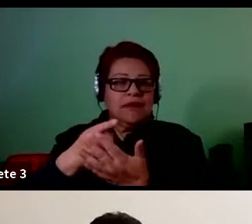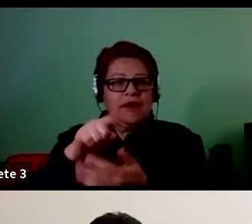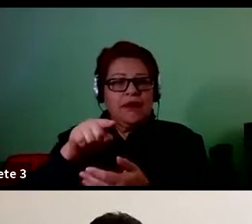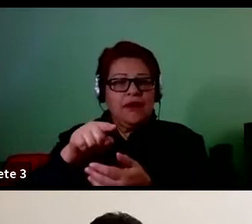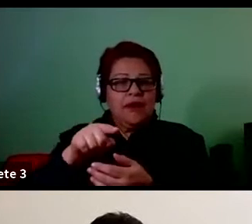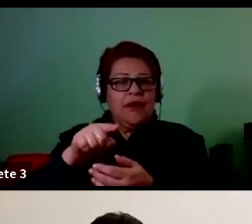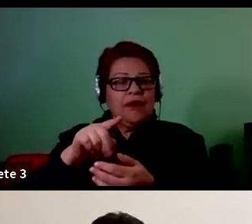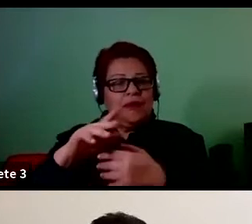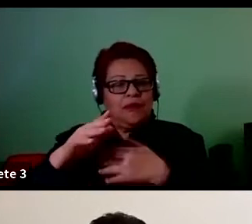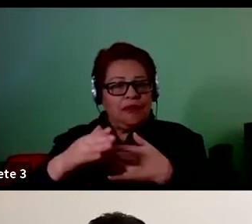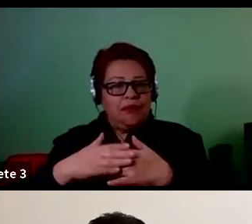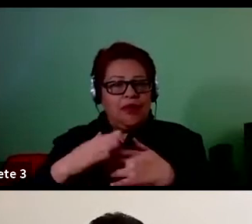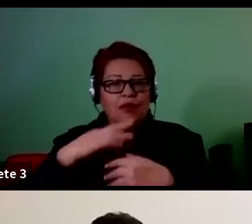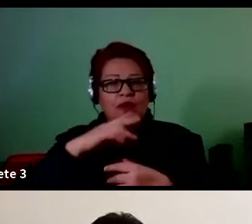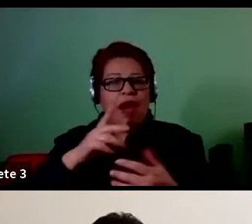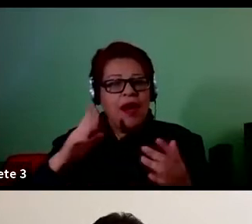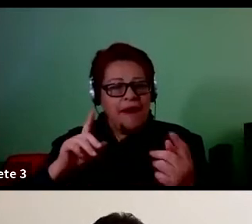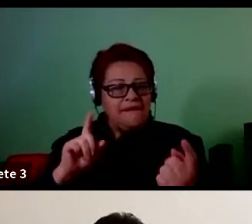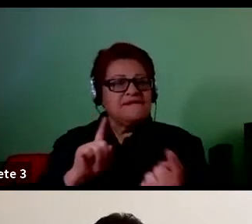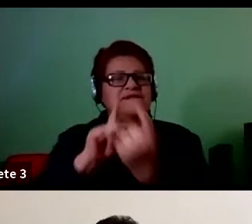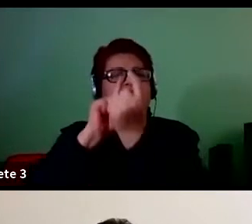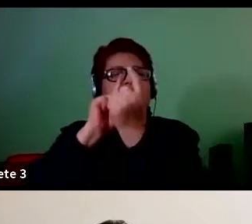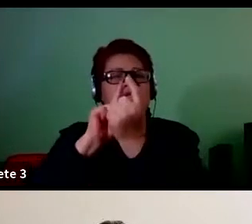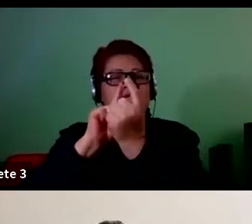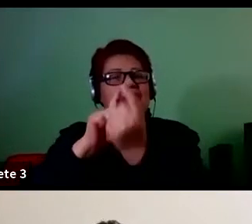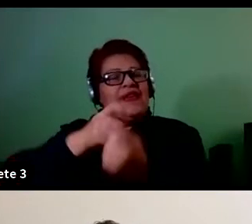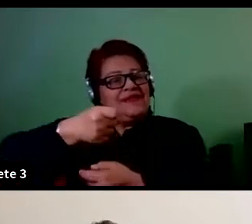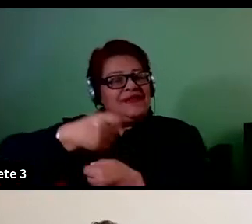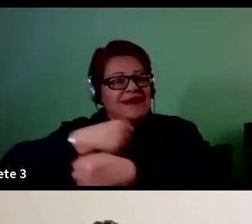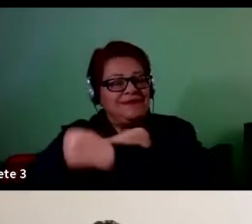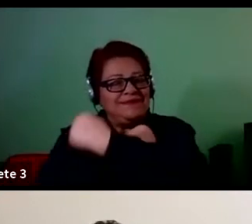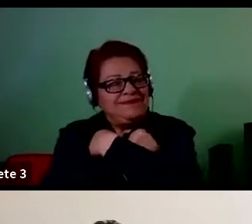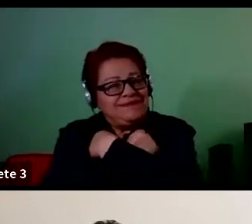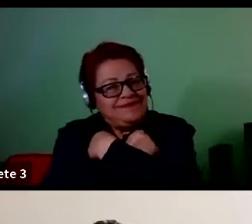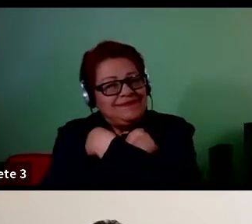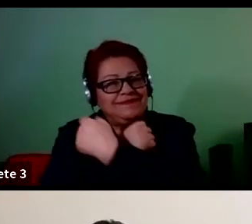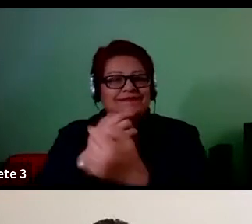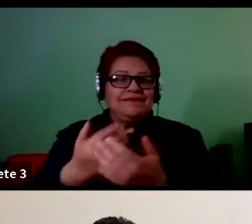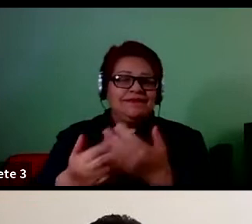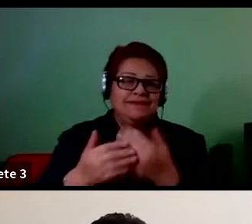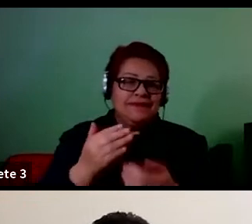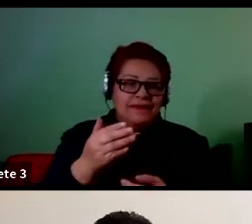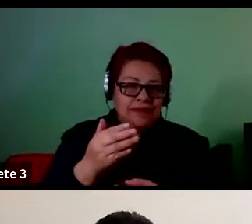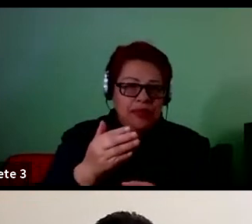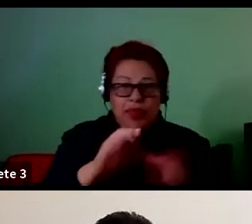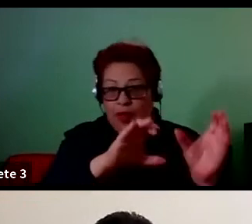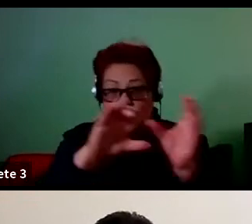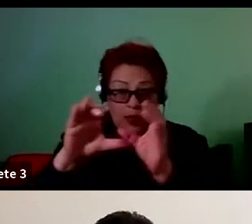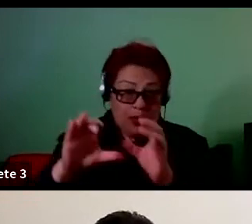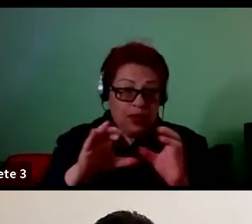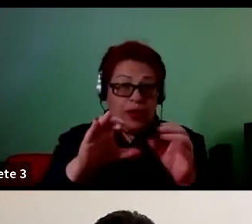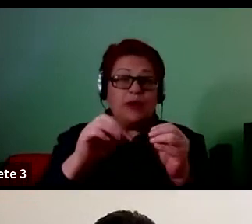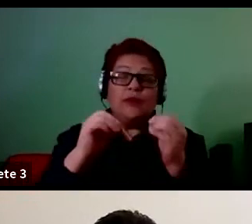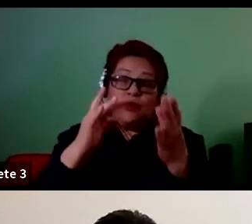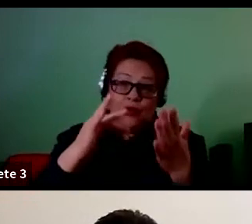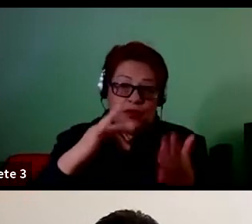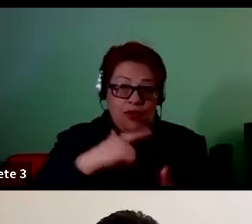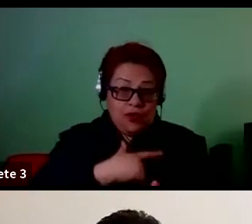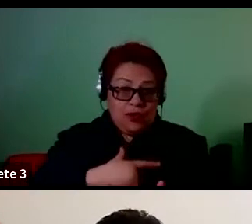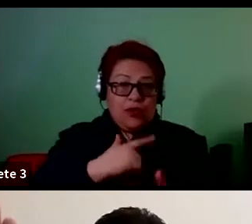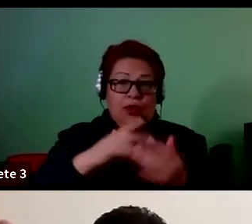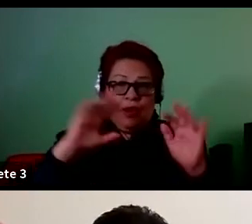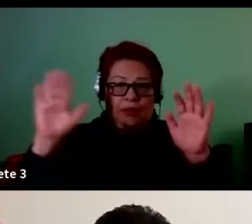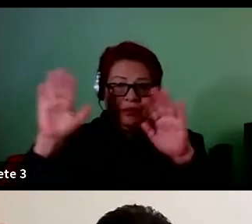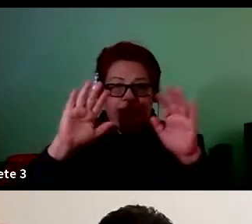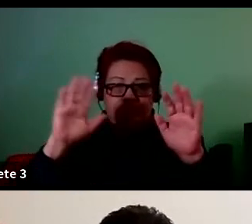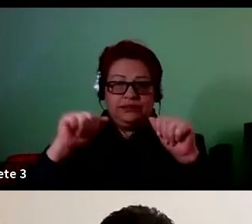pronto podamos saludarnos con más calidez. Cuídense mucho. Un gustazo. Gracias,